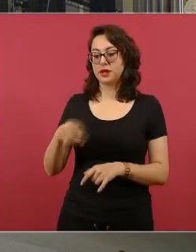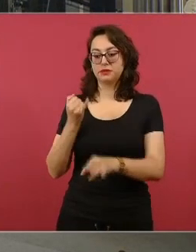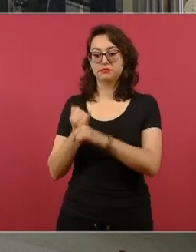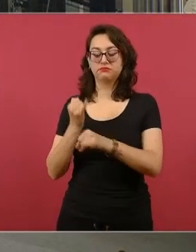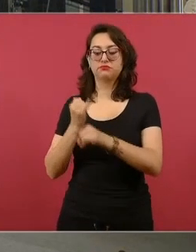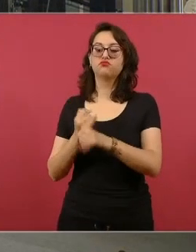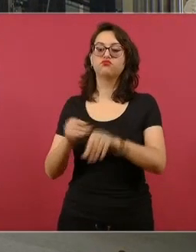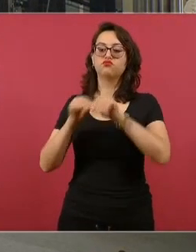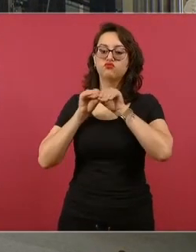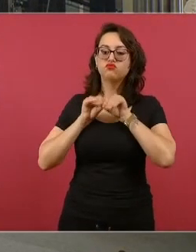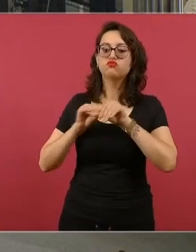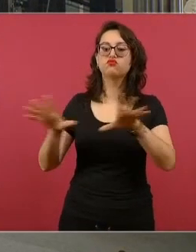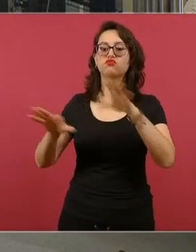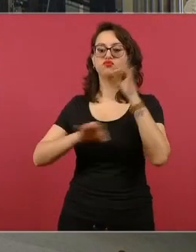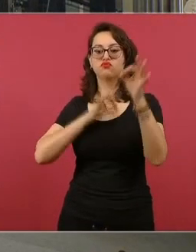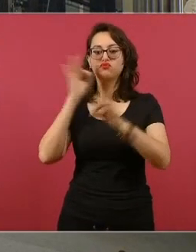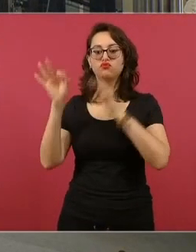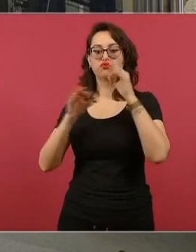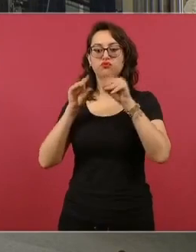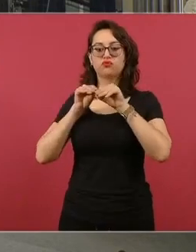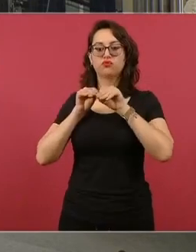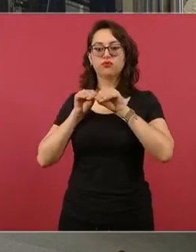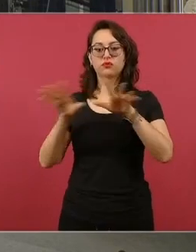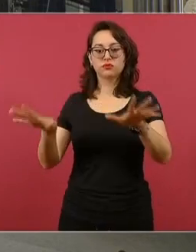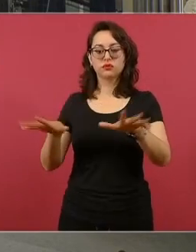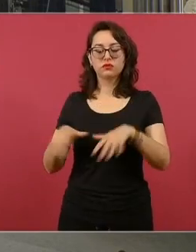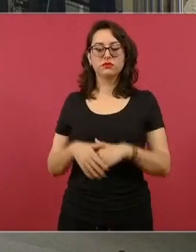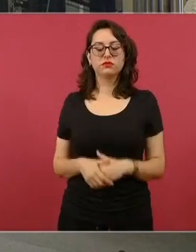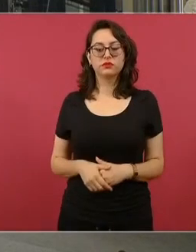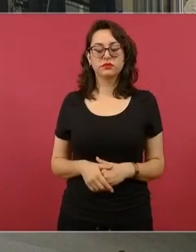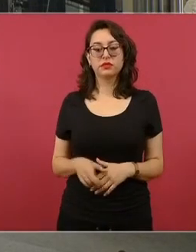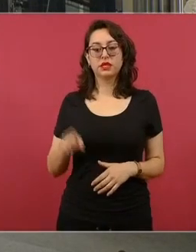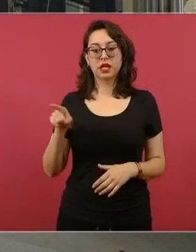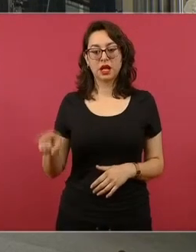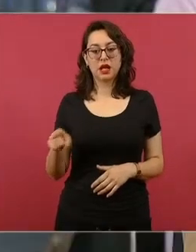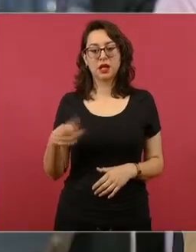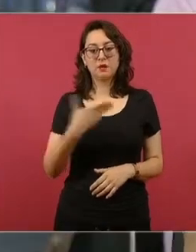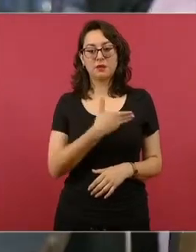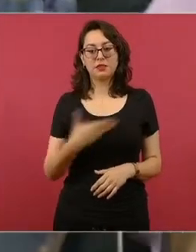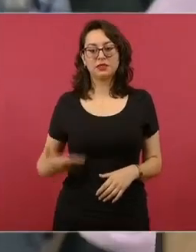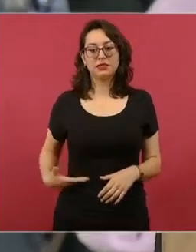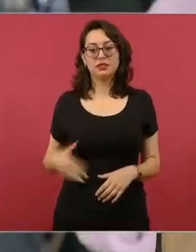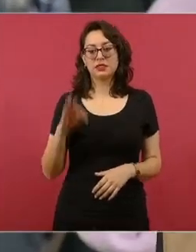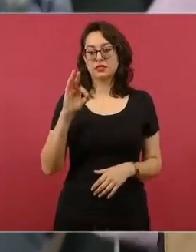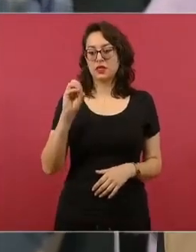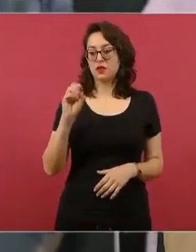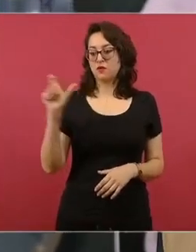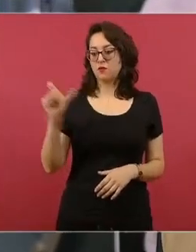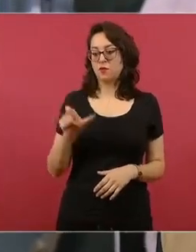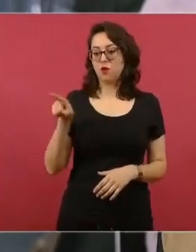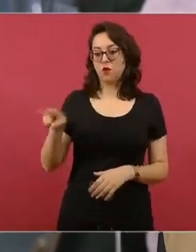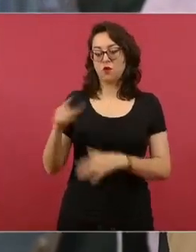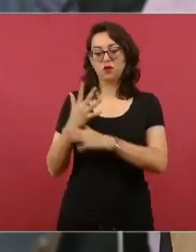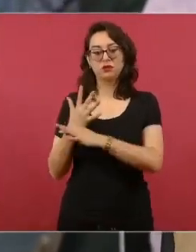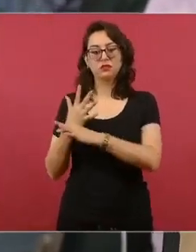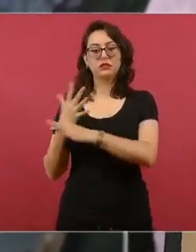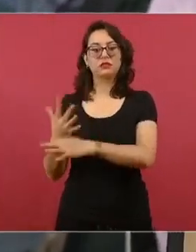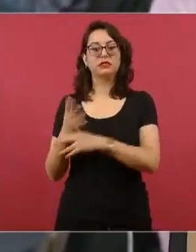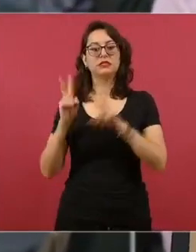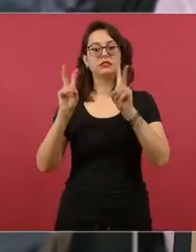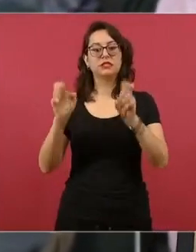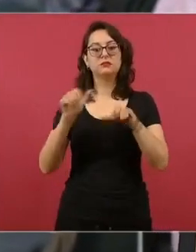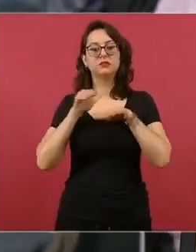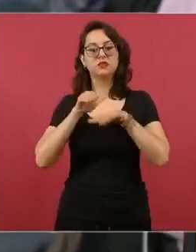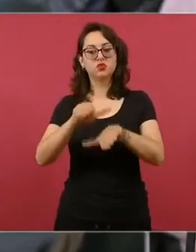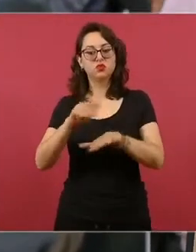un spot en donde le dan voz al presidente Vicente Fox hablando acerca de las pensiones. Esto para